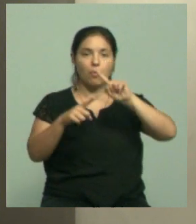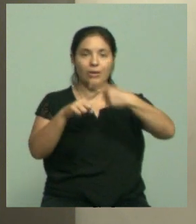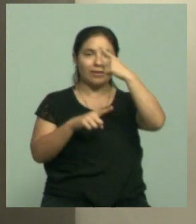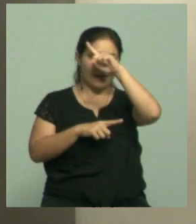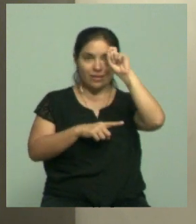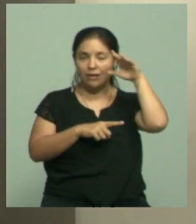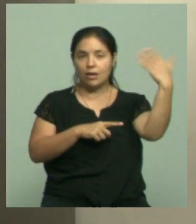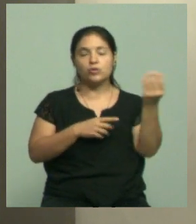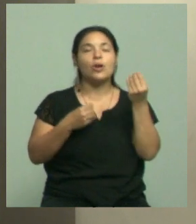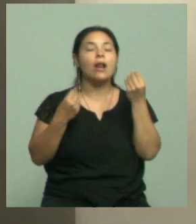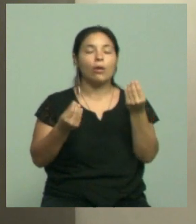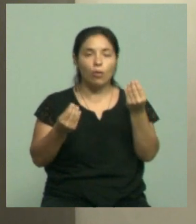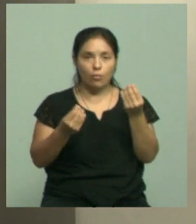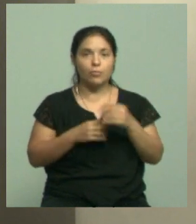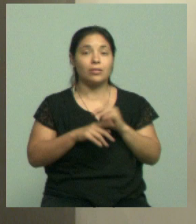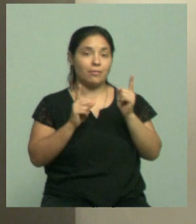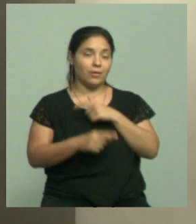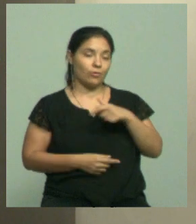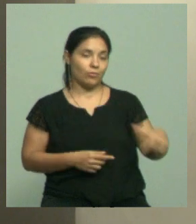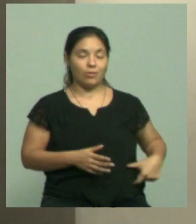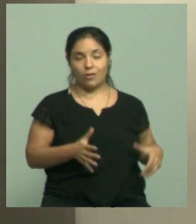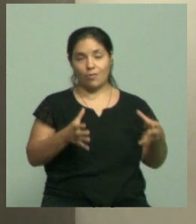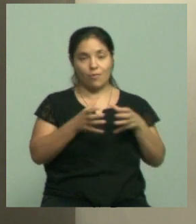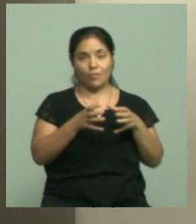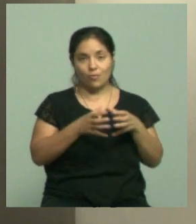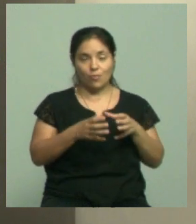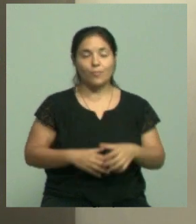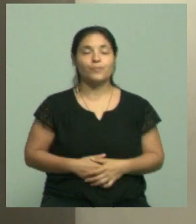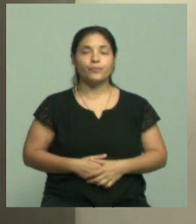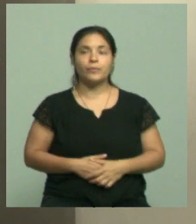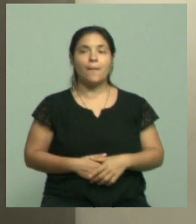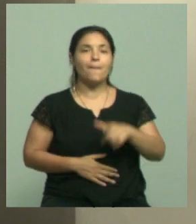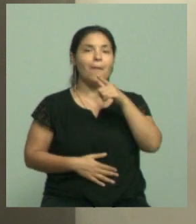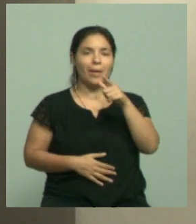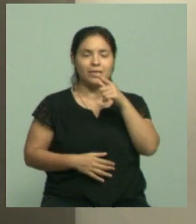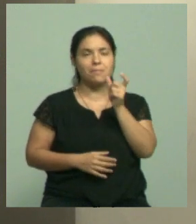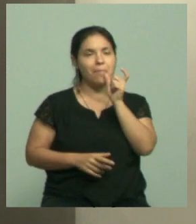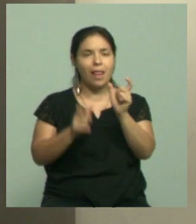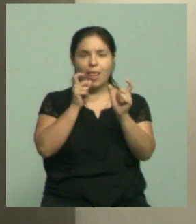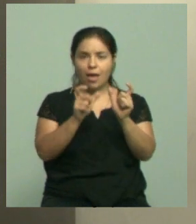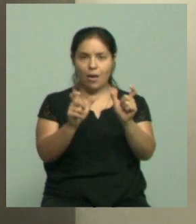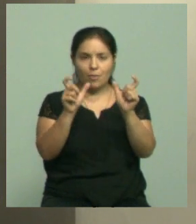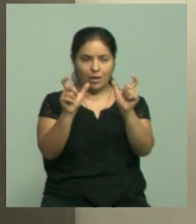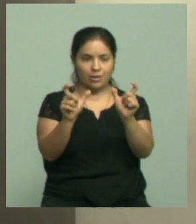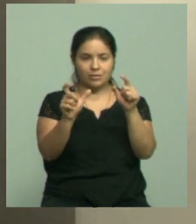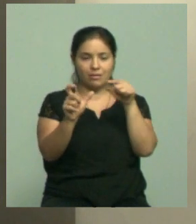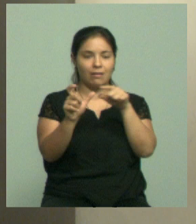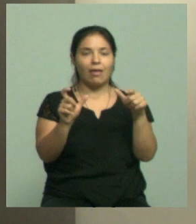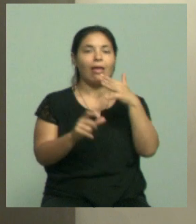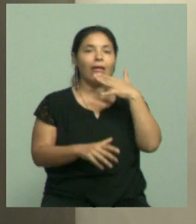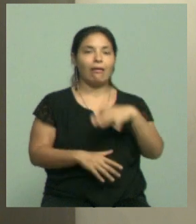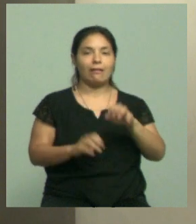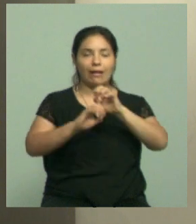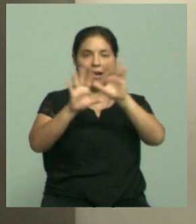y a su gobierno? Yo creo que hay como dos palabritas que nos podrían ayudar a entender un poco esto, y yo creo que